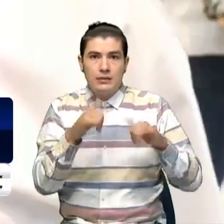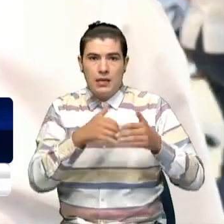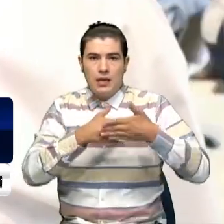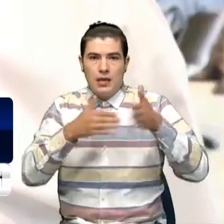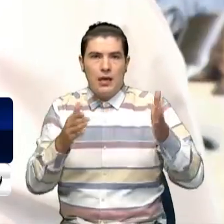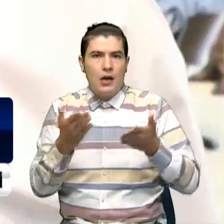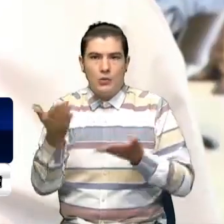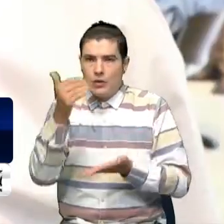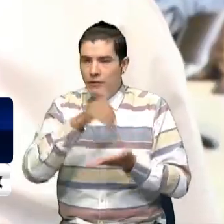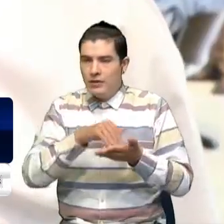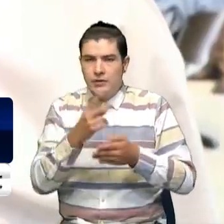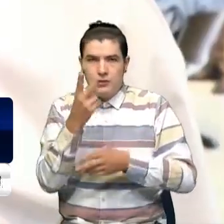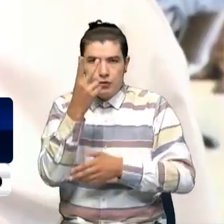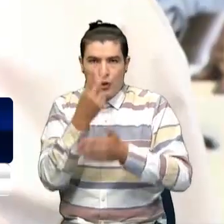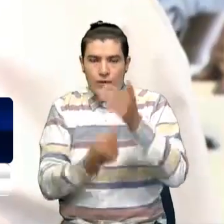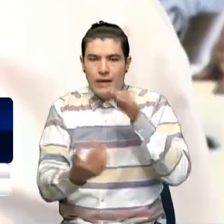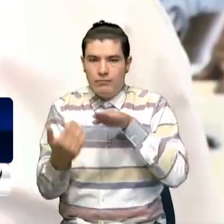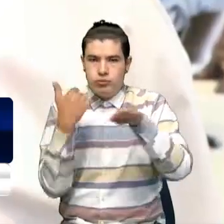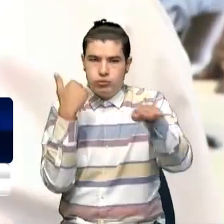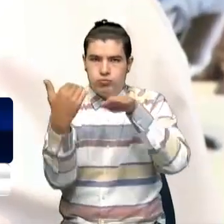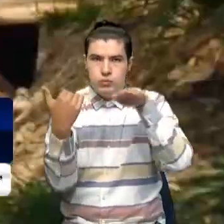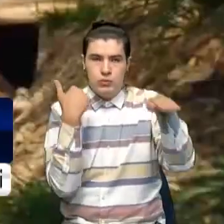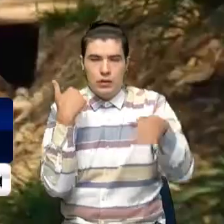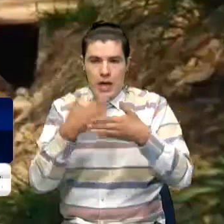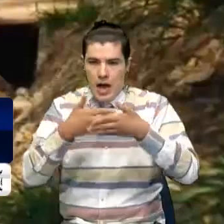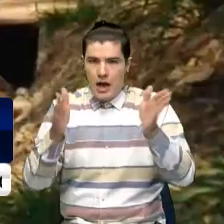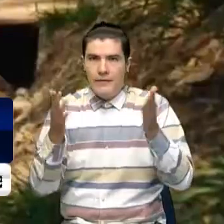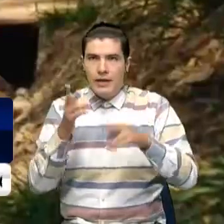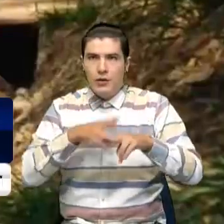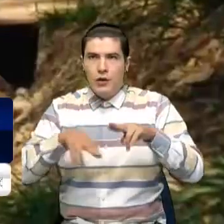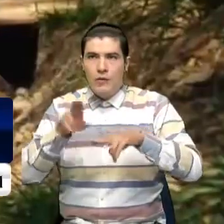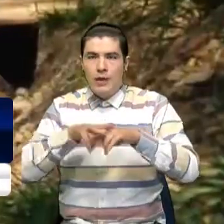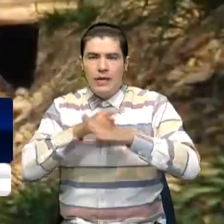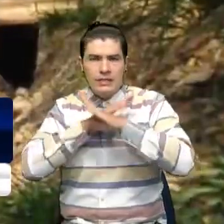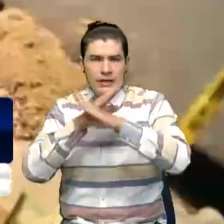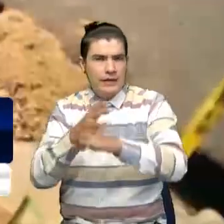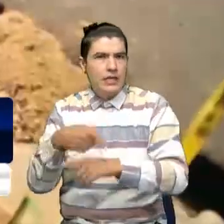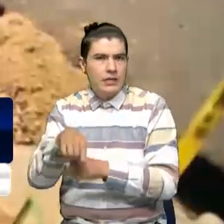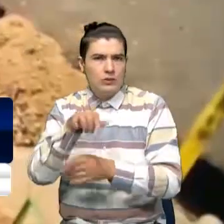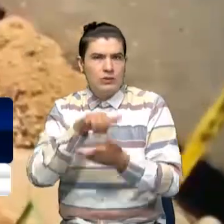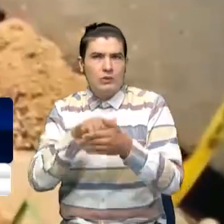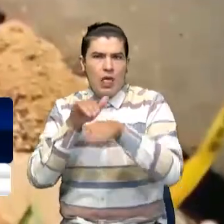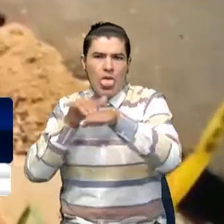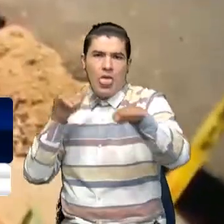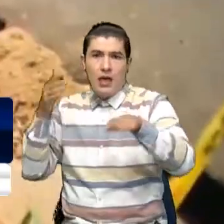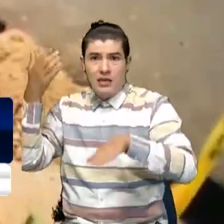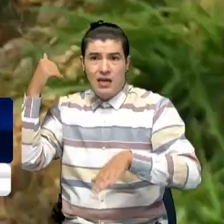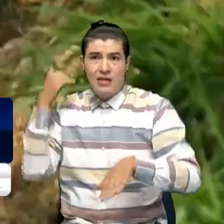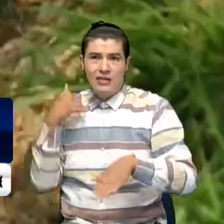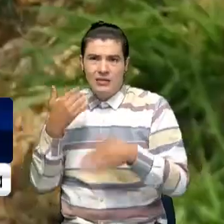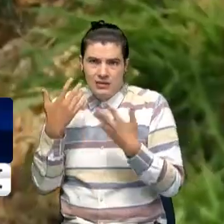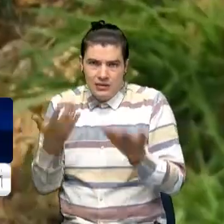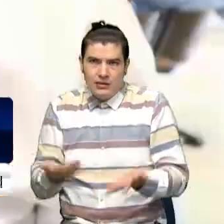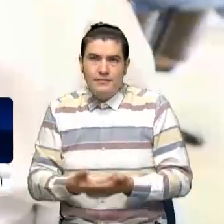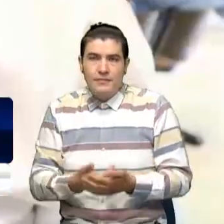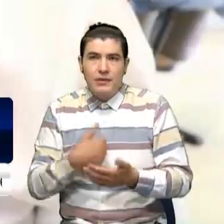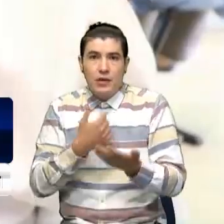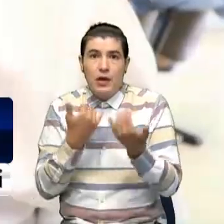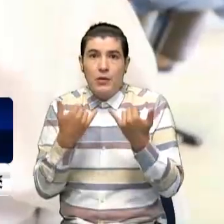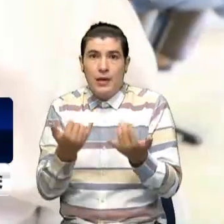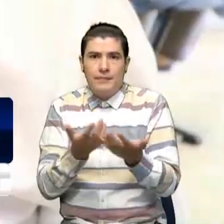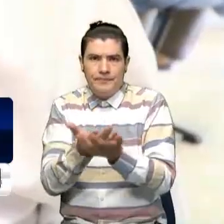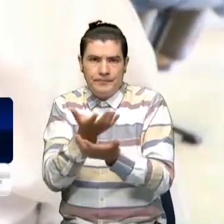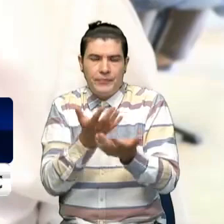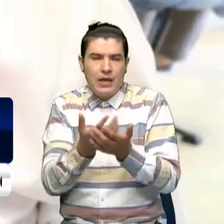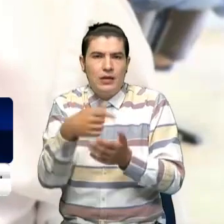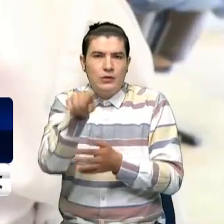vía en doble sentido, se habilitará tráfico y se evitará la congestión vehicular que estaba presentando. La recomendación